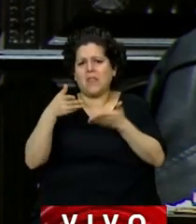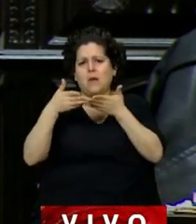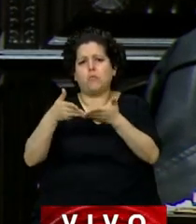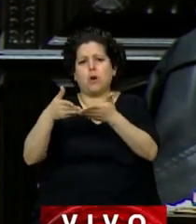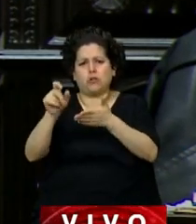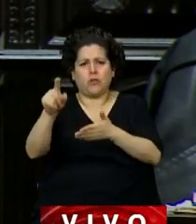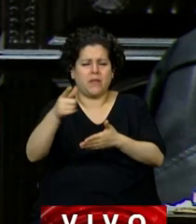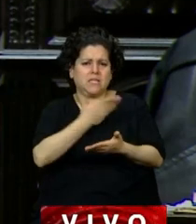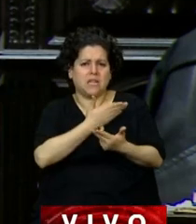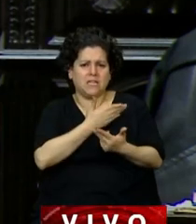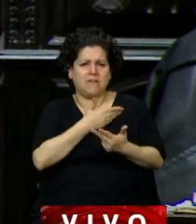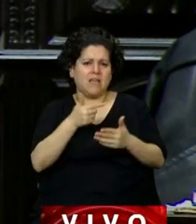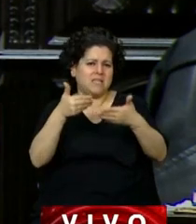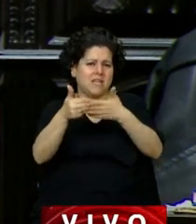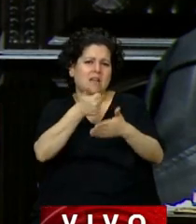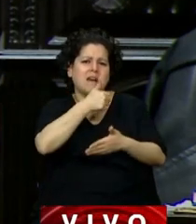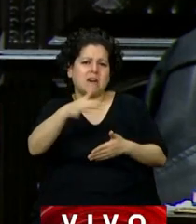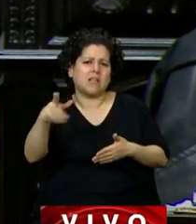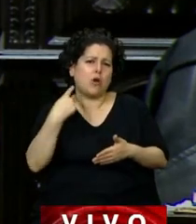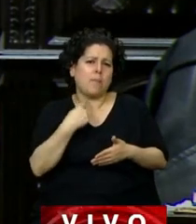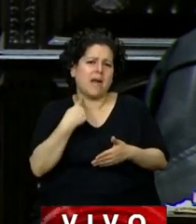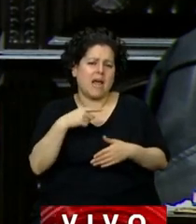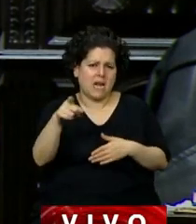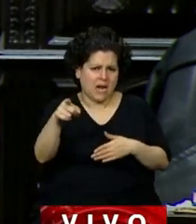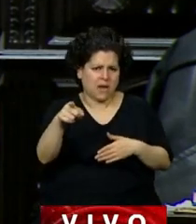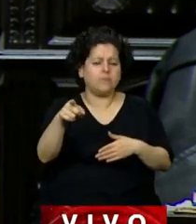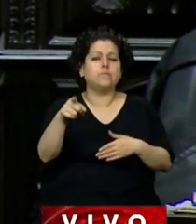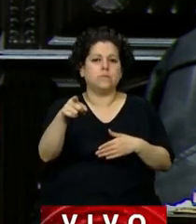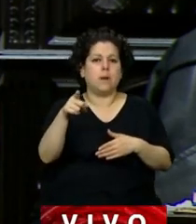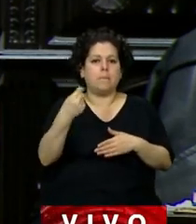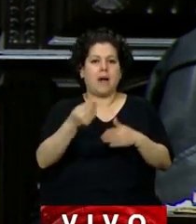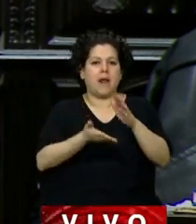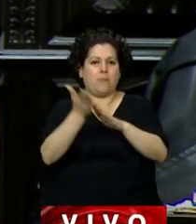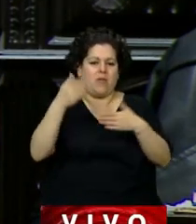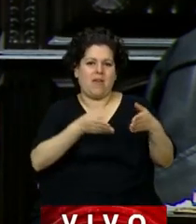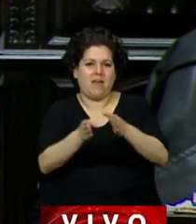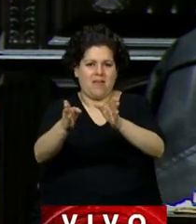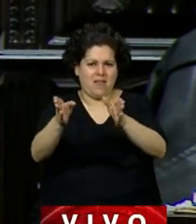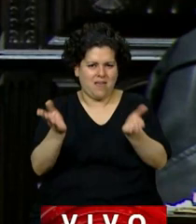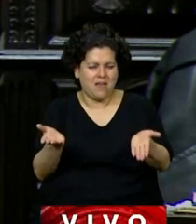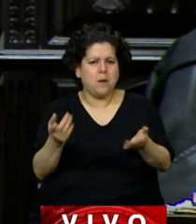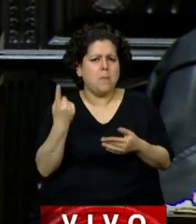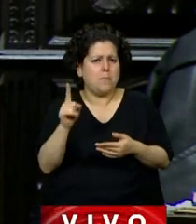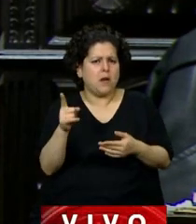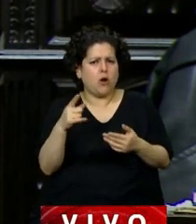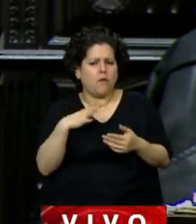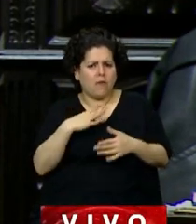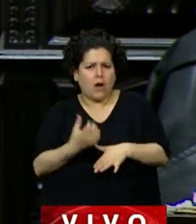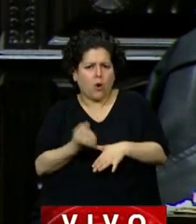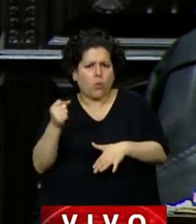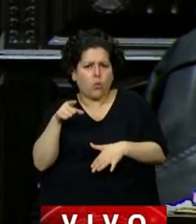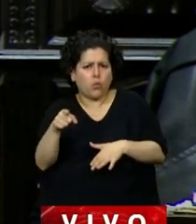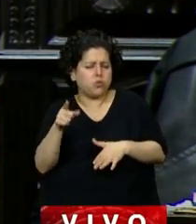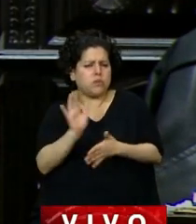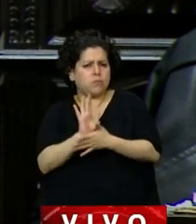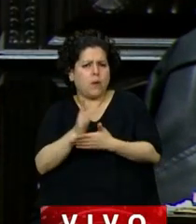Santa Fe. A la vera del río Paraná quedará la posibilidad para que las producciones regionales puedan salir a la hidrovía. Pero este ajuste no se ve en